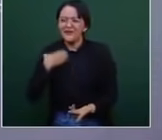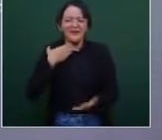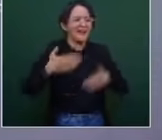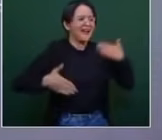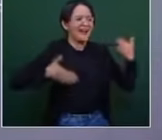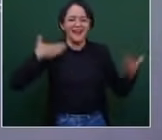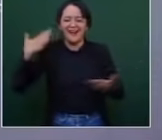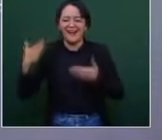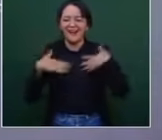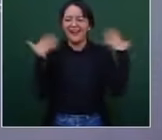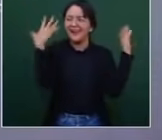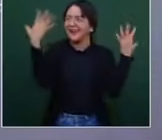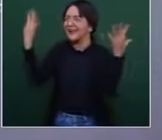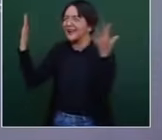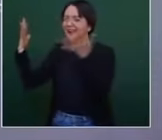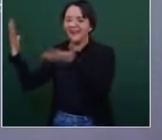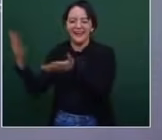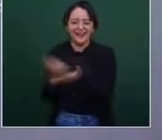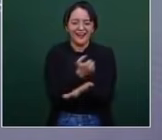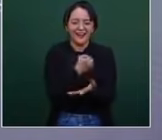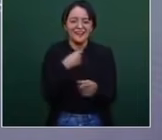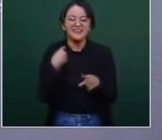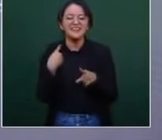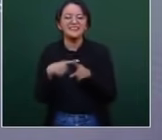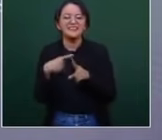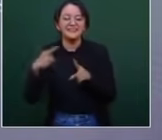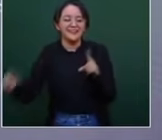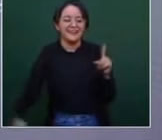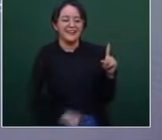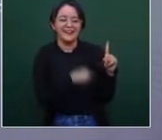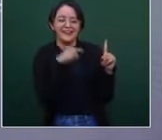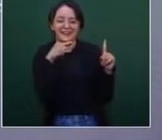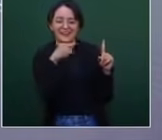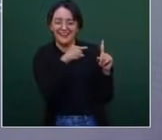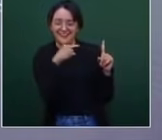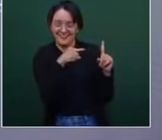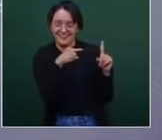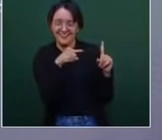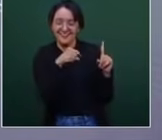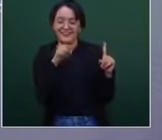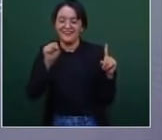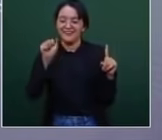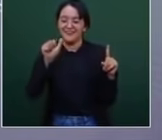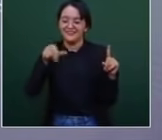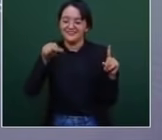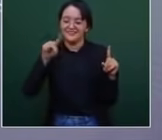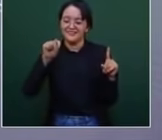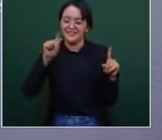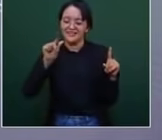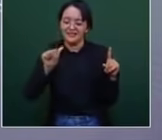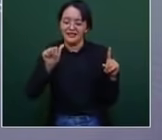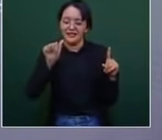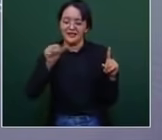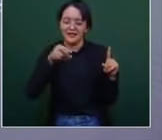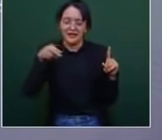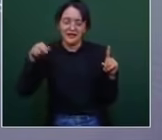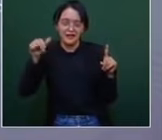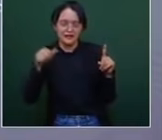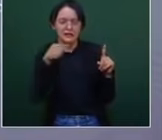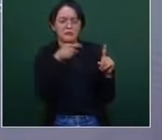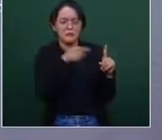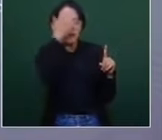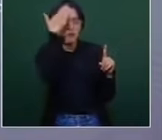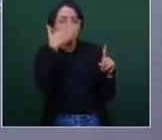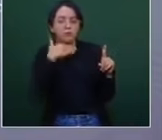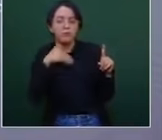se celebró la victoria. Santa Anna se hizo extraordinariamente popular y su hazaña lo